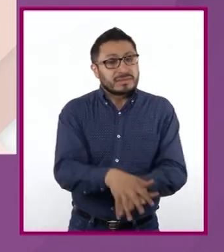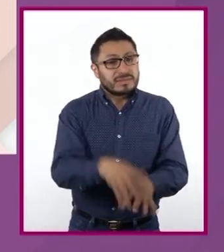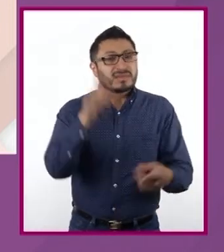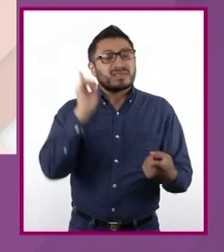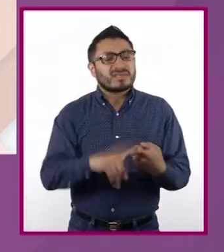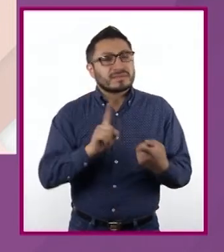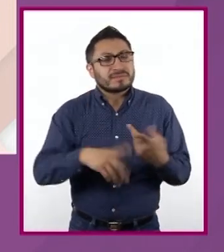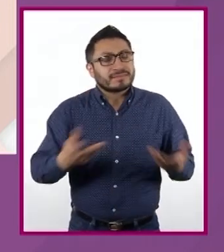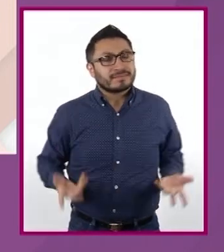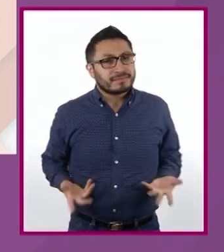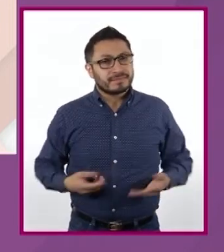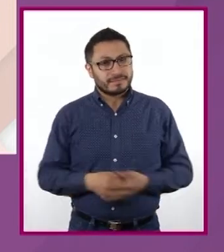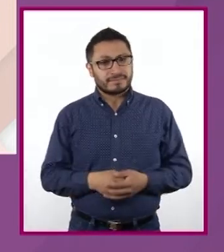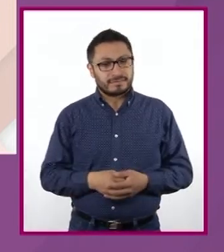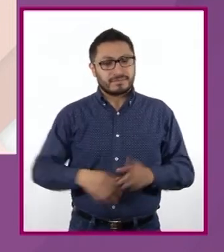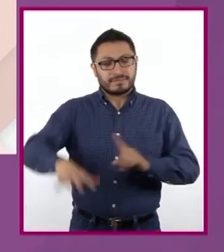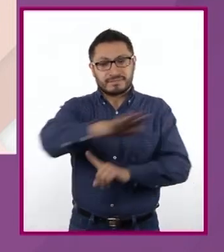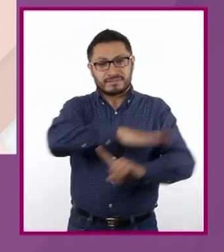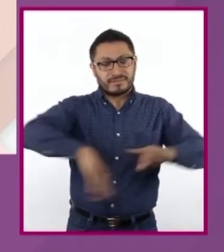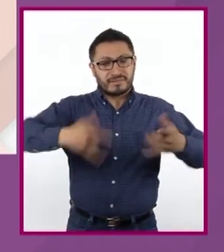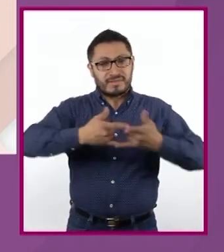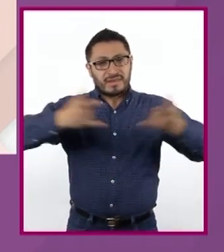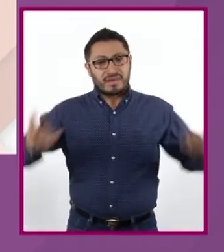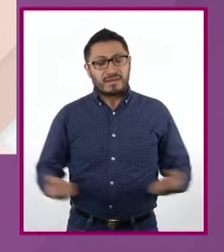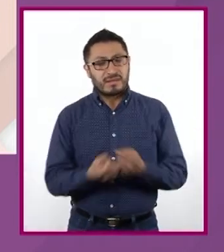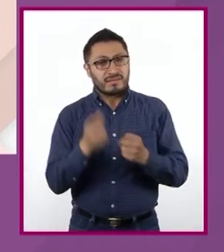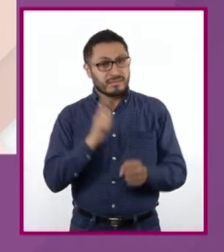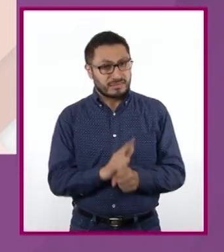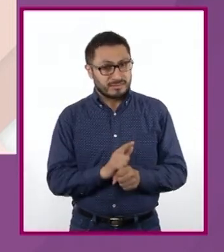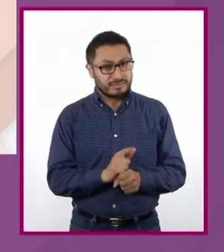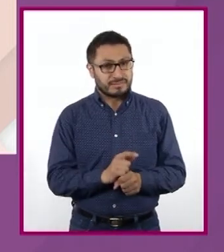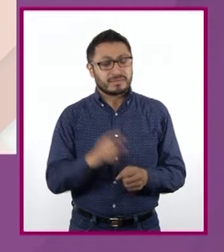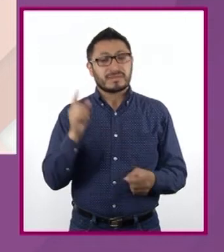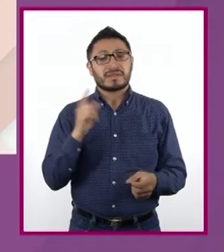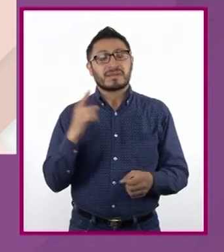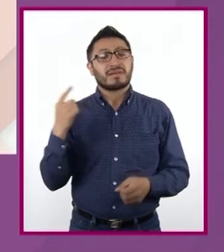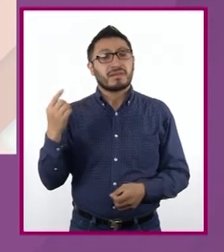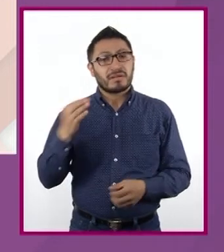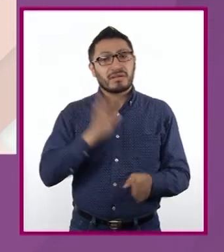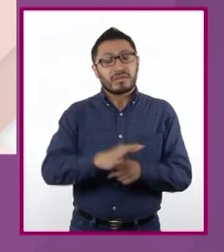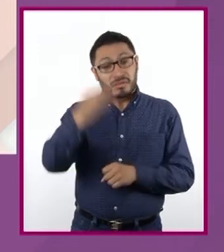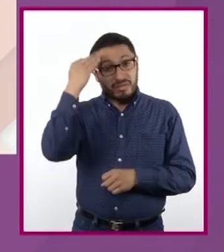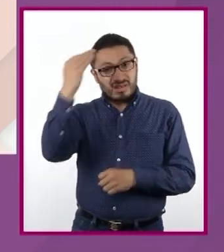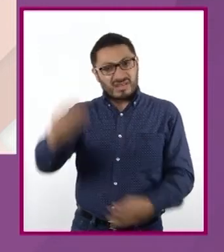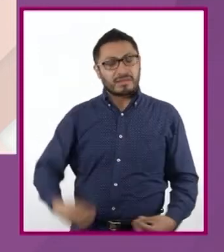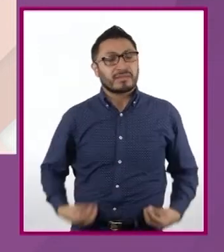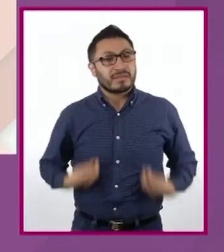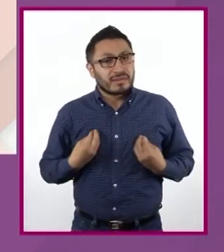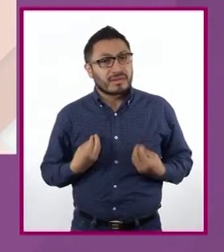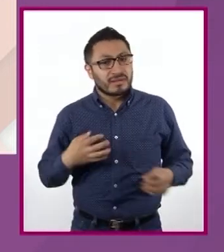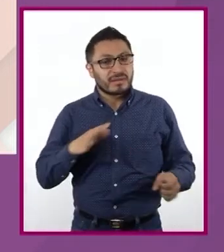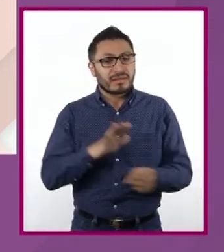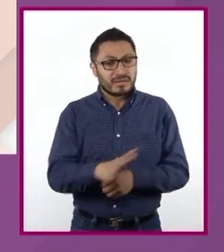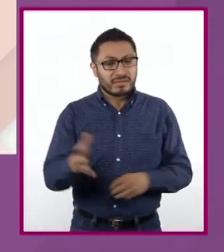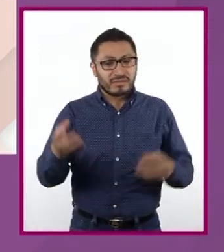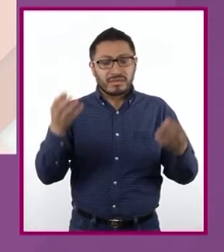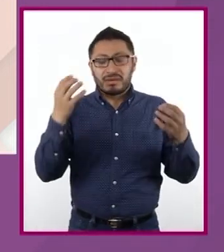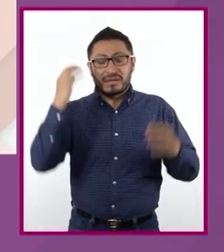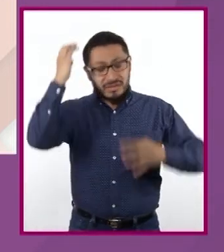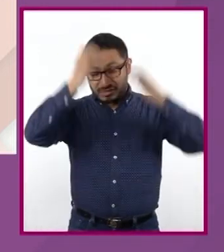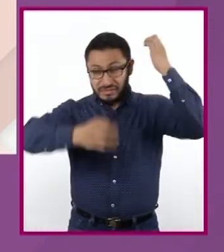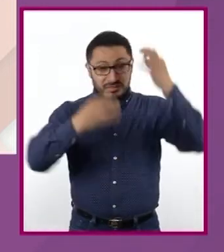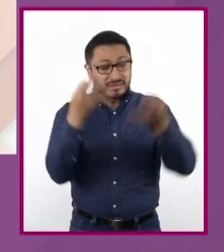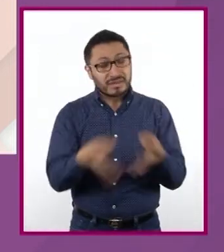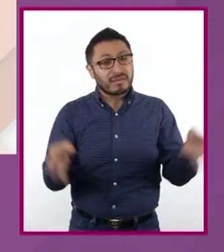quiénes? Contexto histórico social. ¿En qué época vivió? ¿Qué eventos importantes